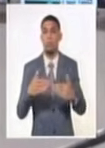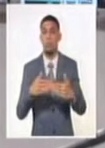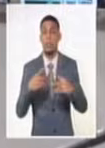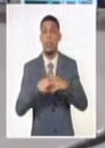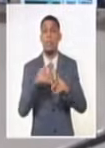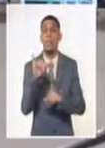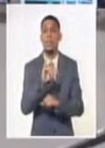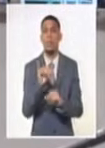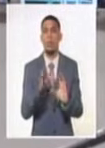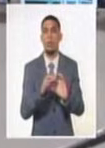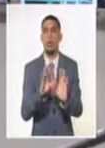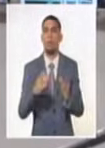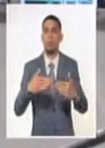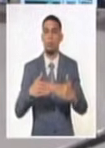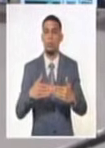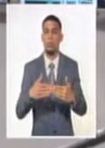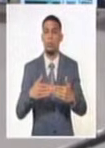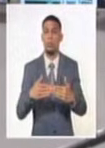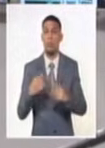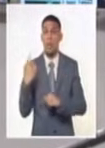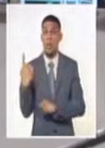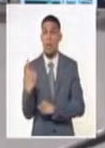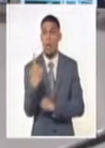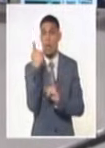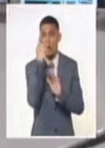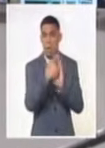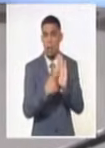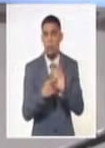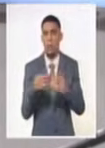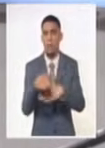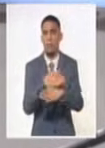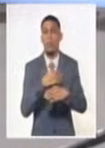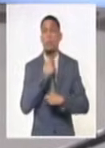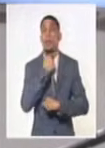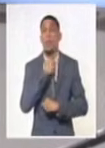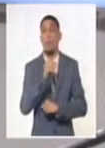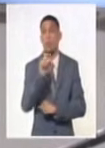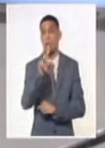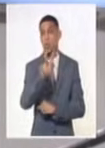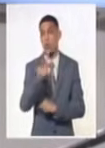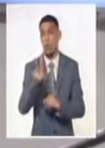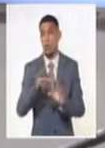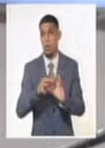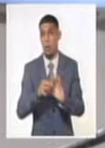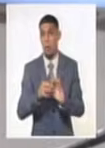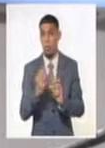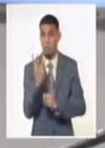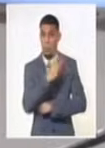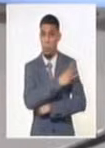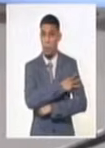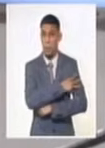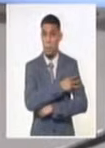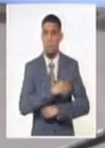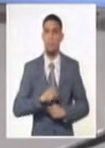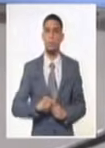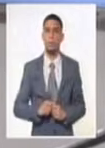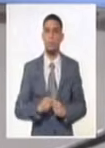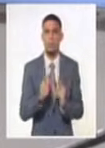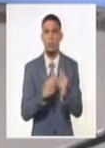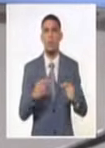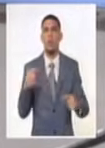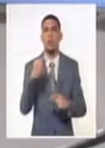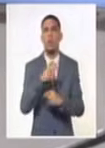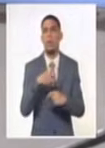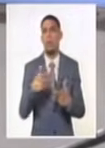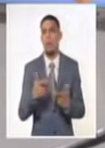sus particularidades tienen una atención. En el caso del 12 grado, bueno, ha sido nuestra prioridad hasta ahora,